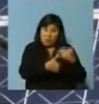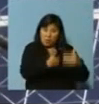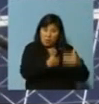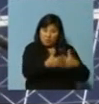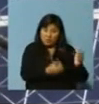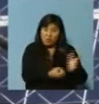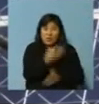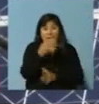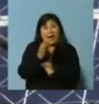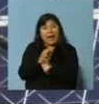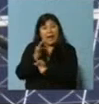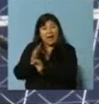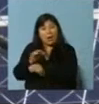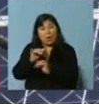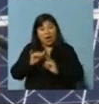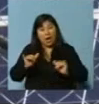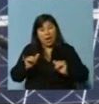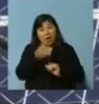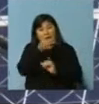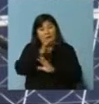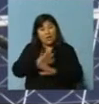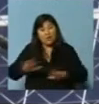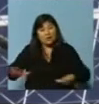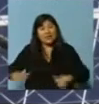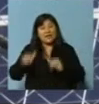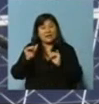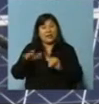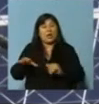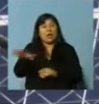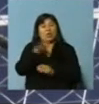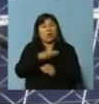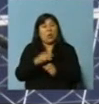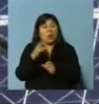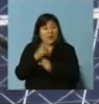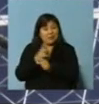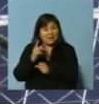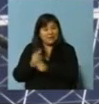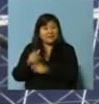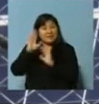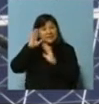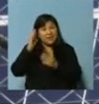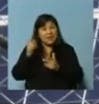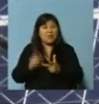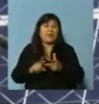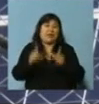la escuela, de la primaria, secundaria, al personal docente.